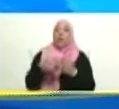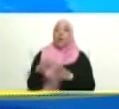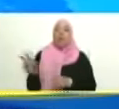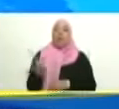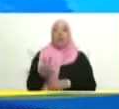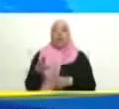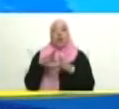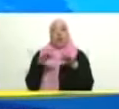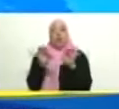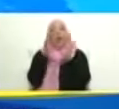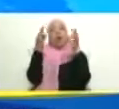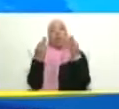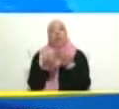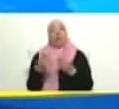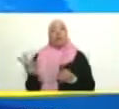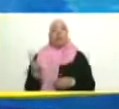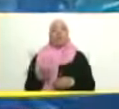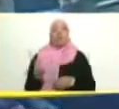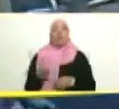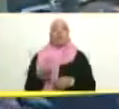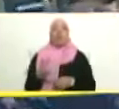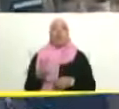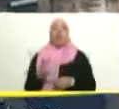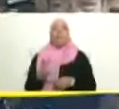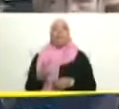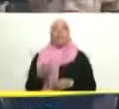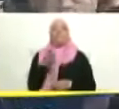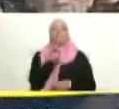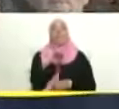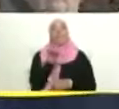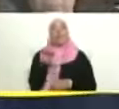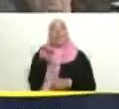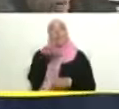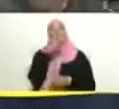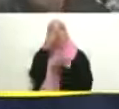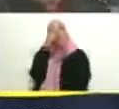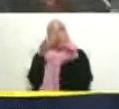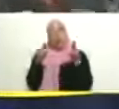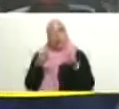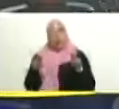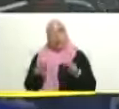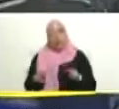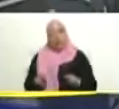a toda la familia venezolana, 21 de diciembre.